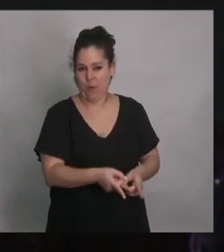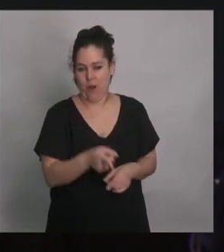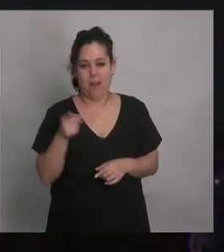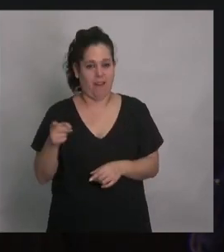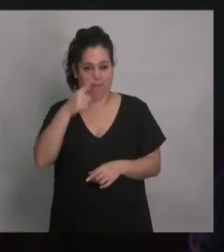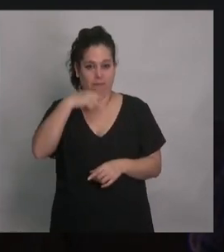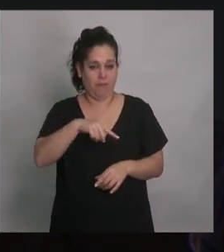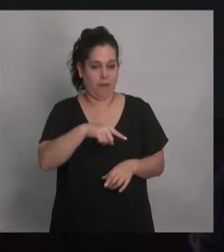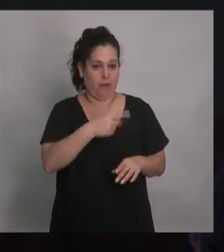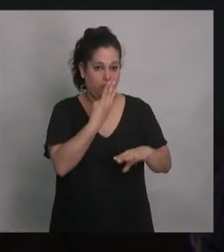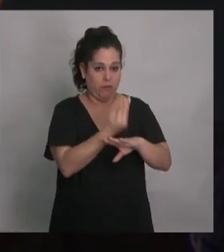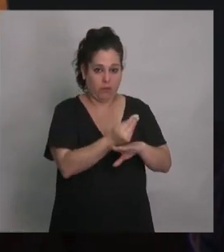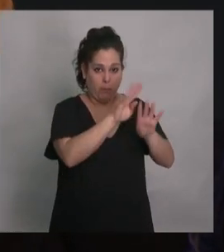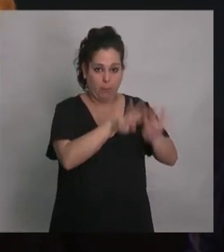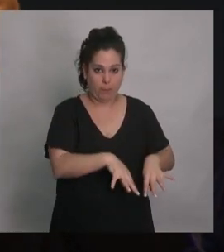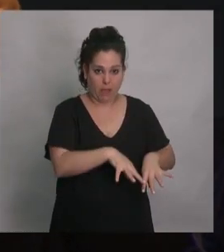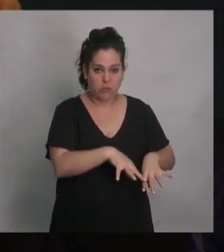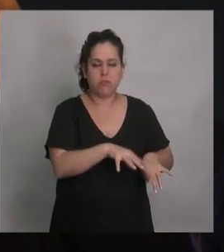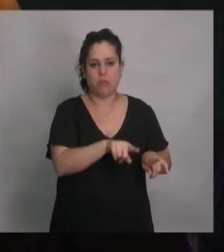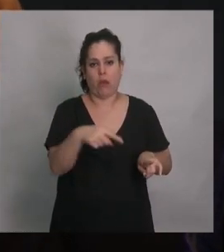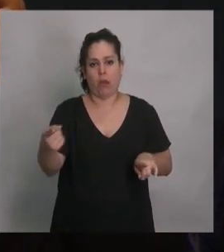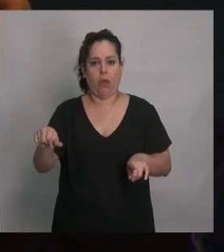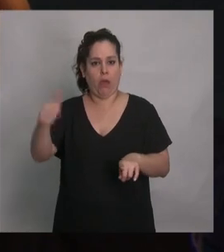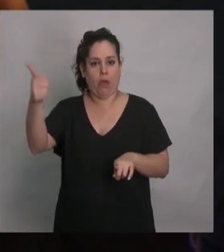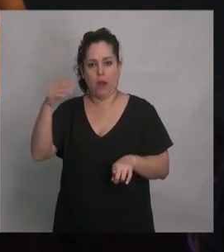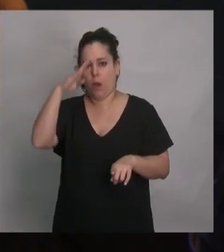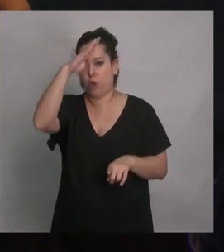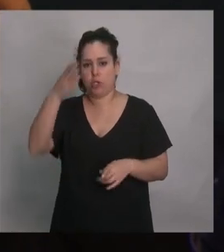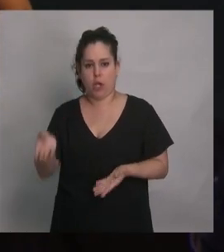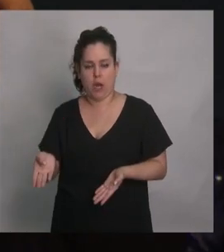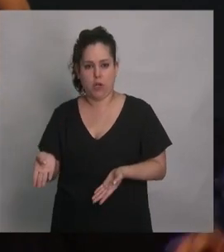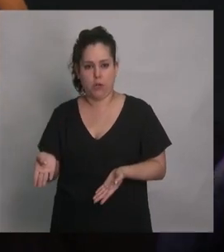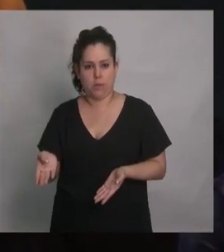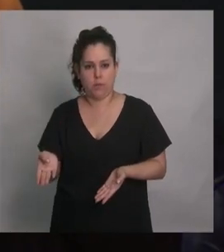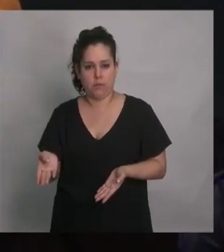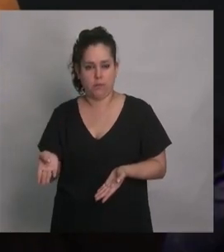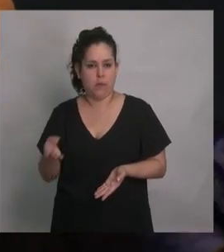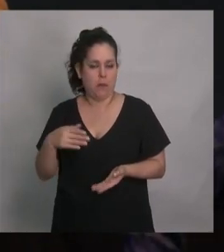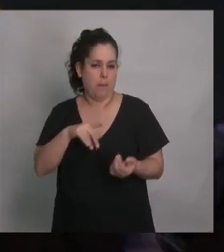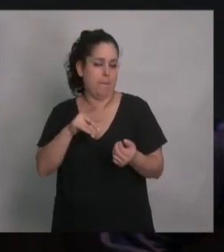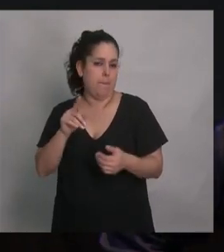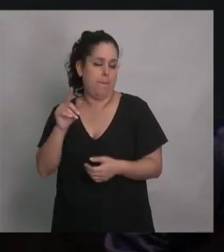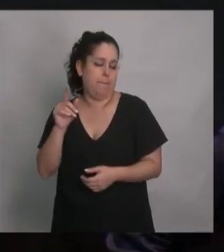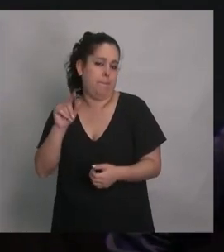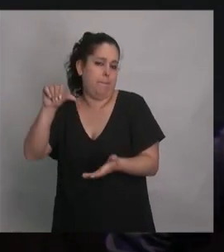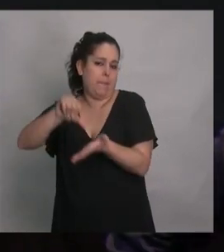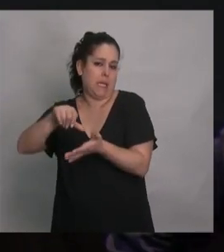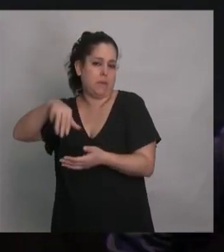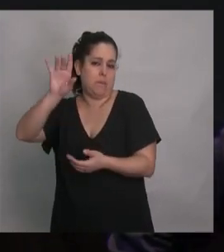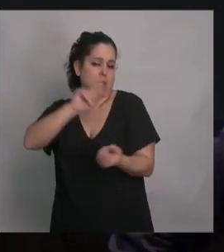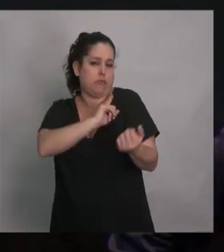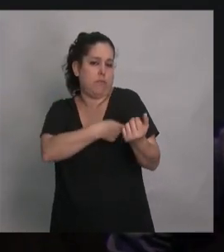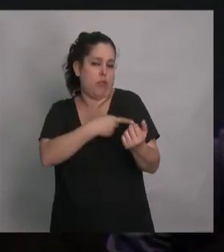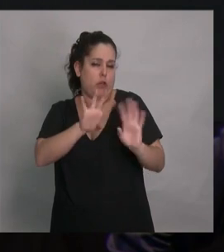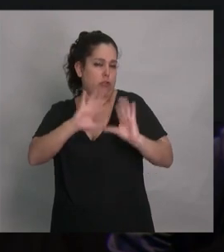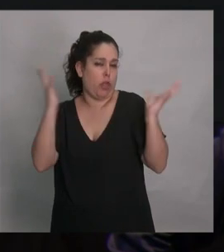como presidente. Y el país que todavía sigue, el país más poderoso del mundo, tiene un